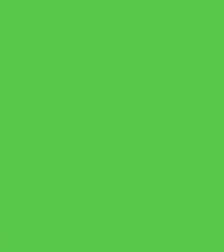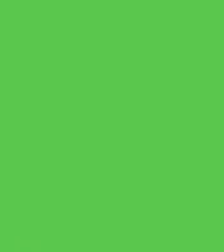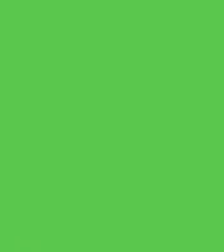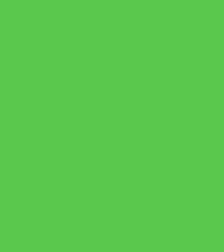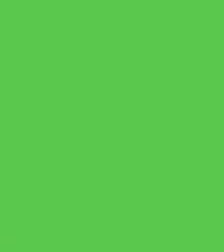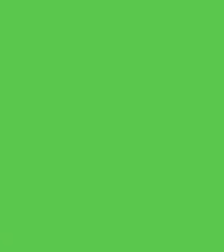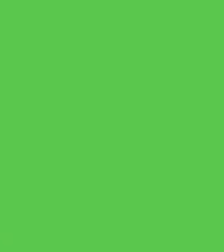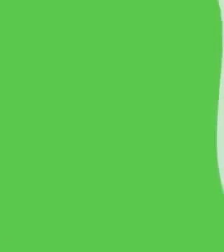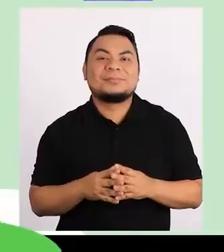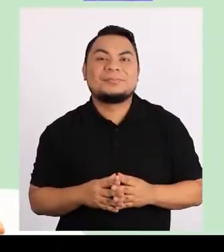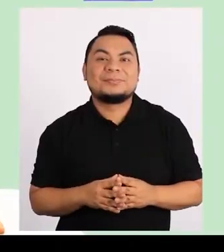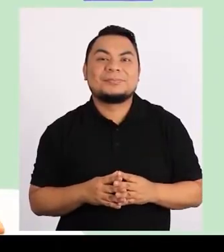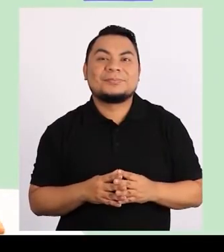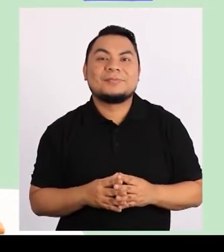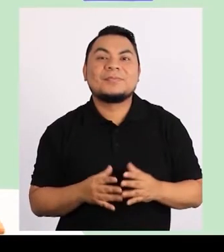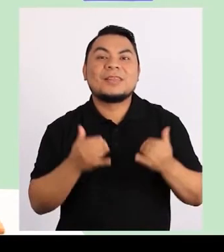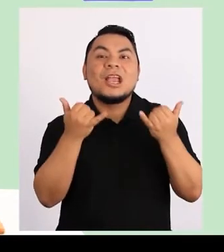trabajo.